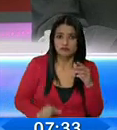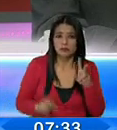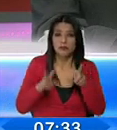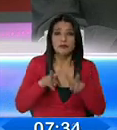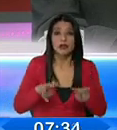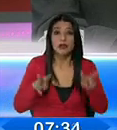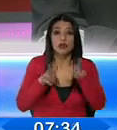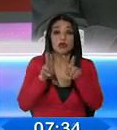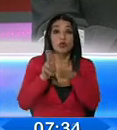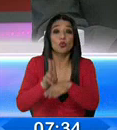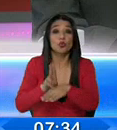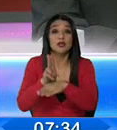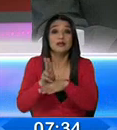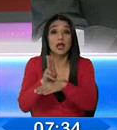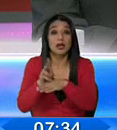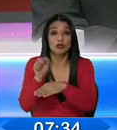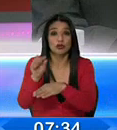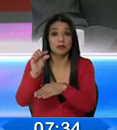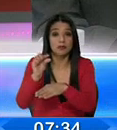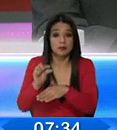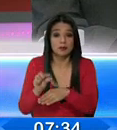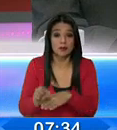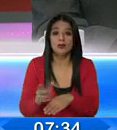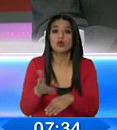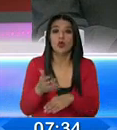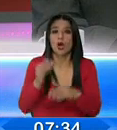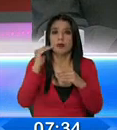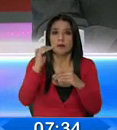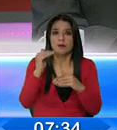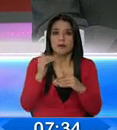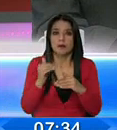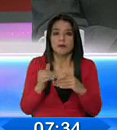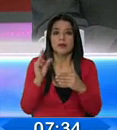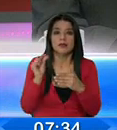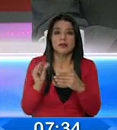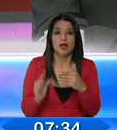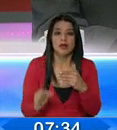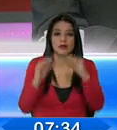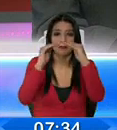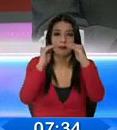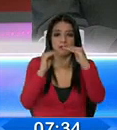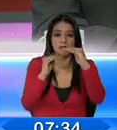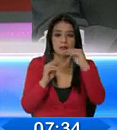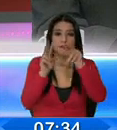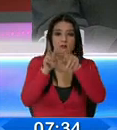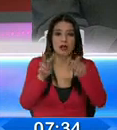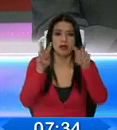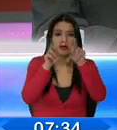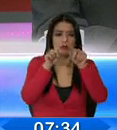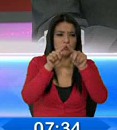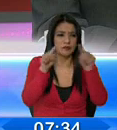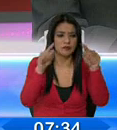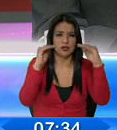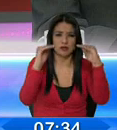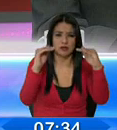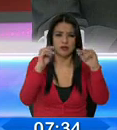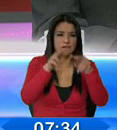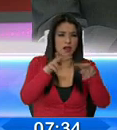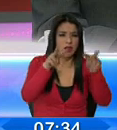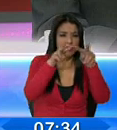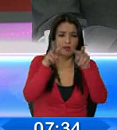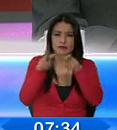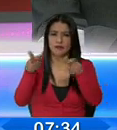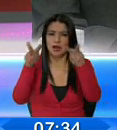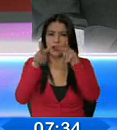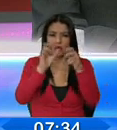unitarios. Al no establecerse ese desglose, eso dio lugar a que por diferencias de precios unitarios